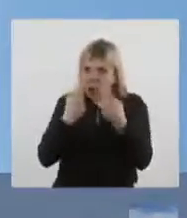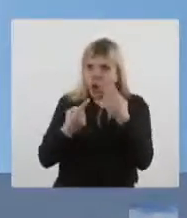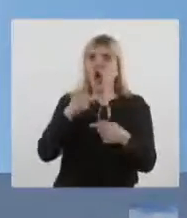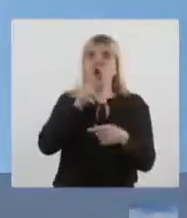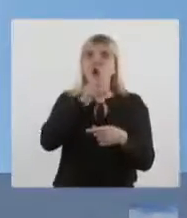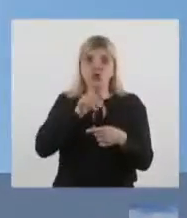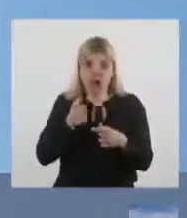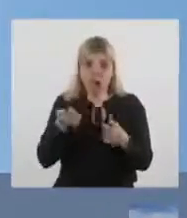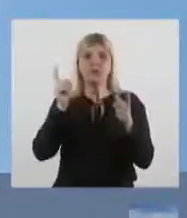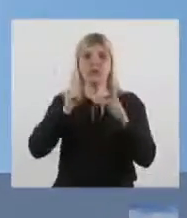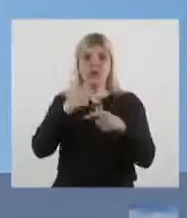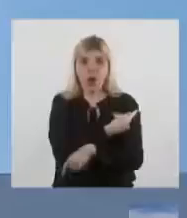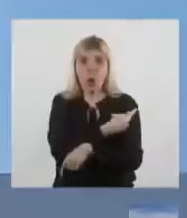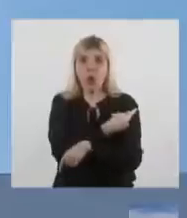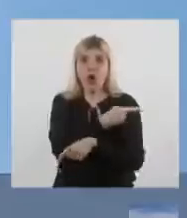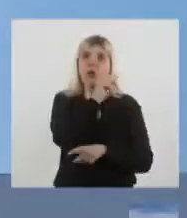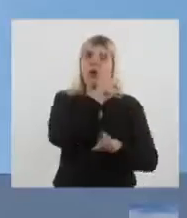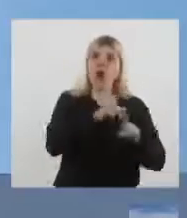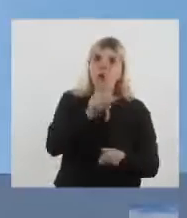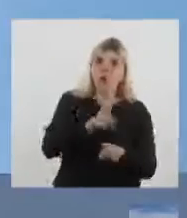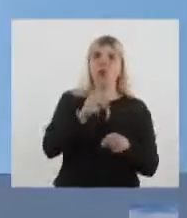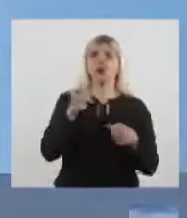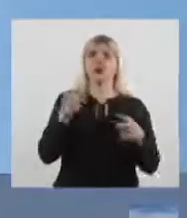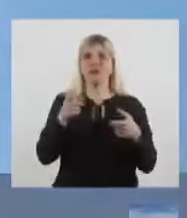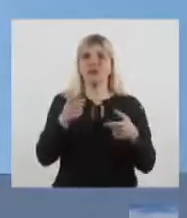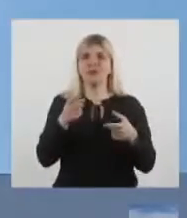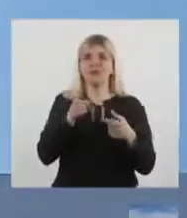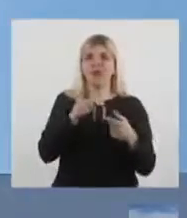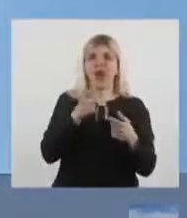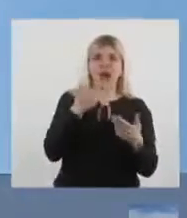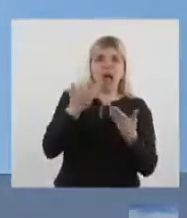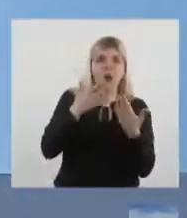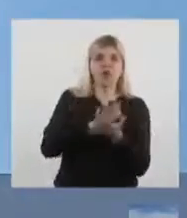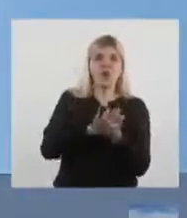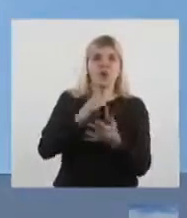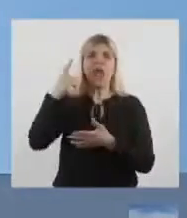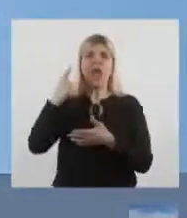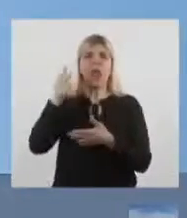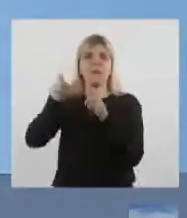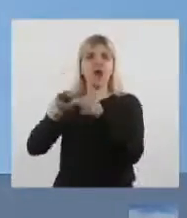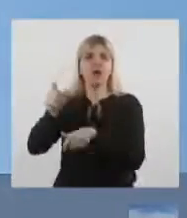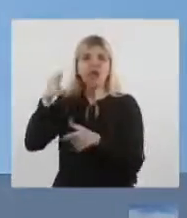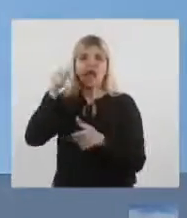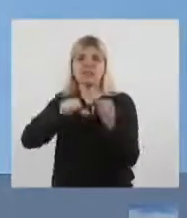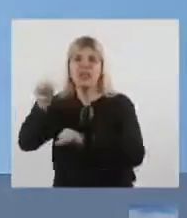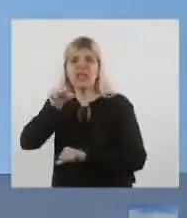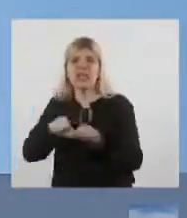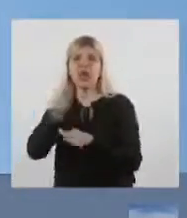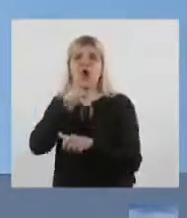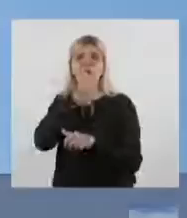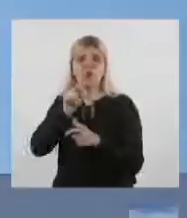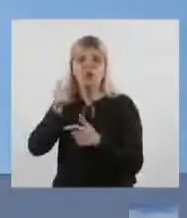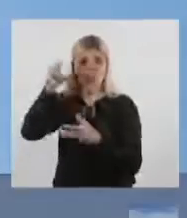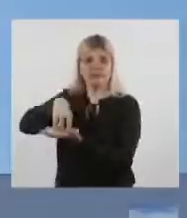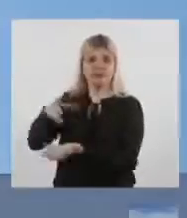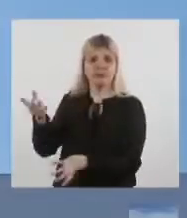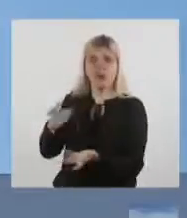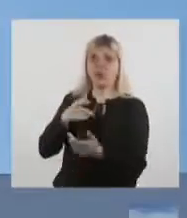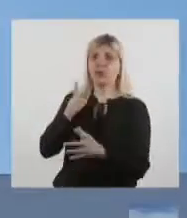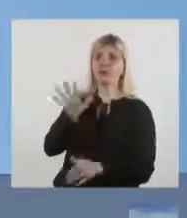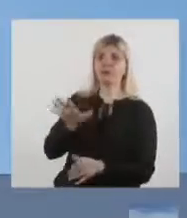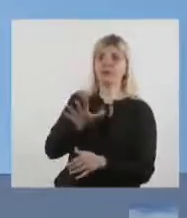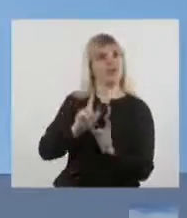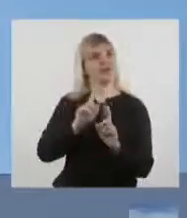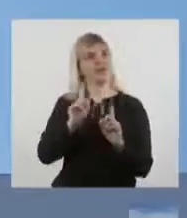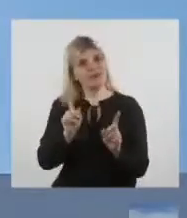algunas siembran muchas dudas sobre la actividad científica rusa pero el instituto en donde la vacuna se desarrolló